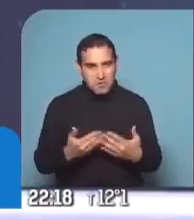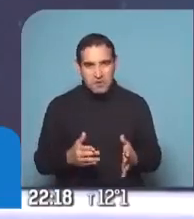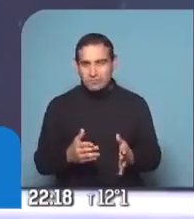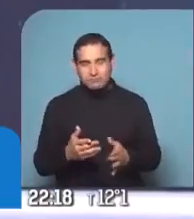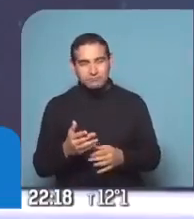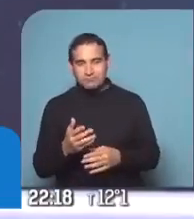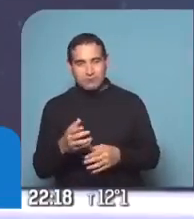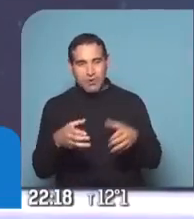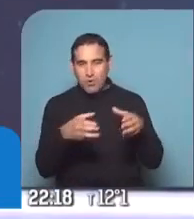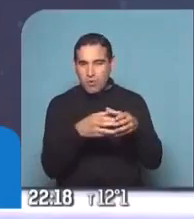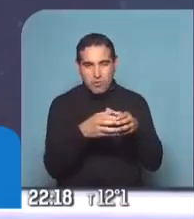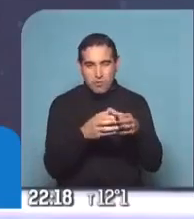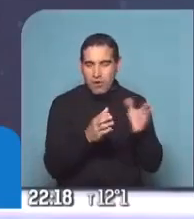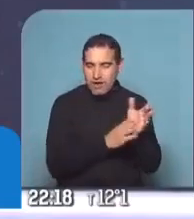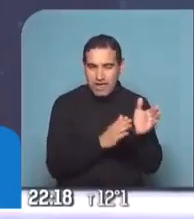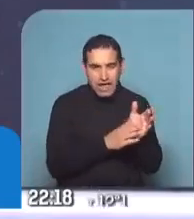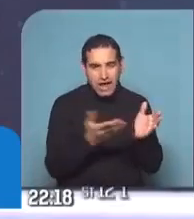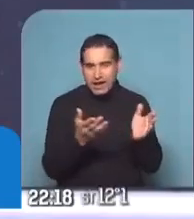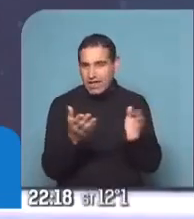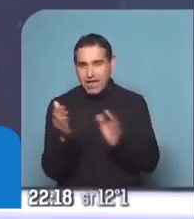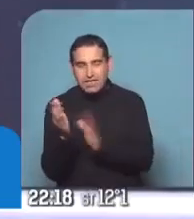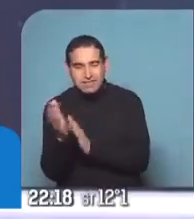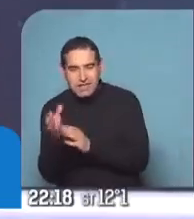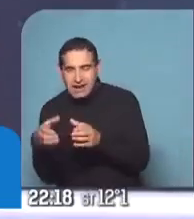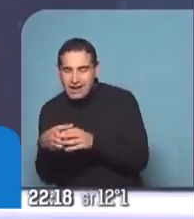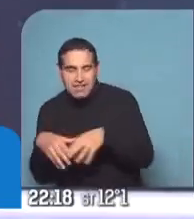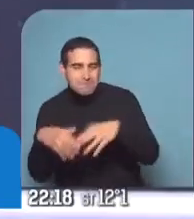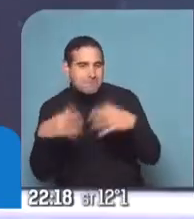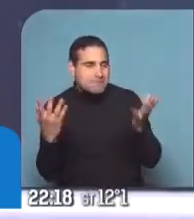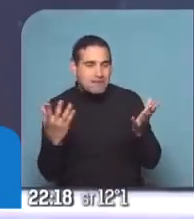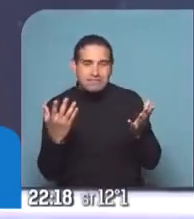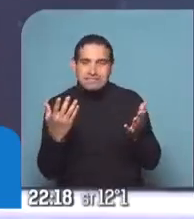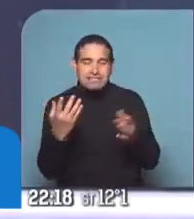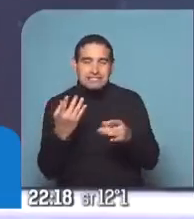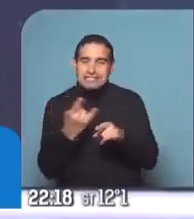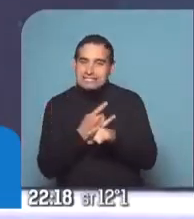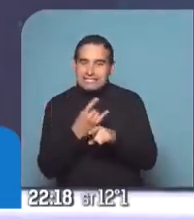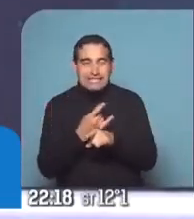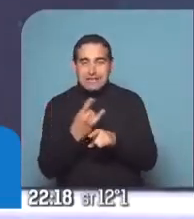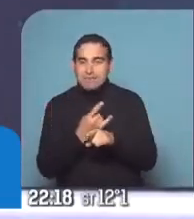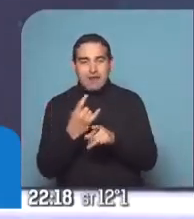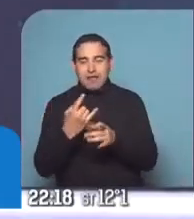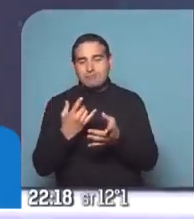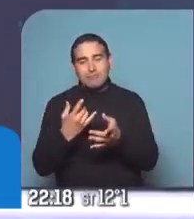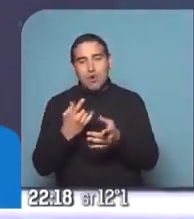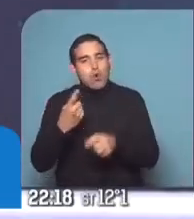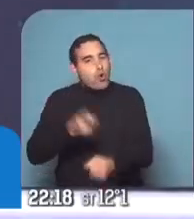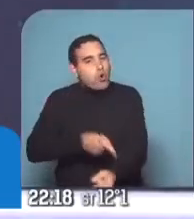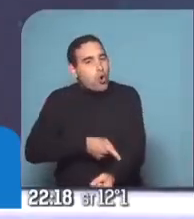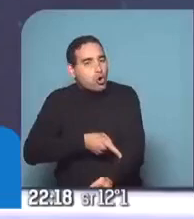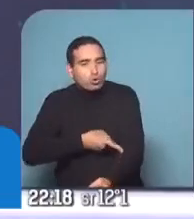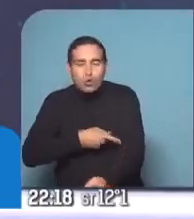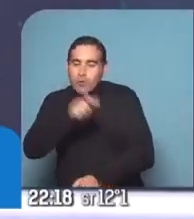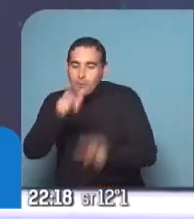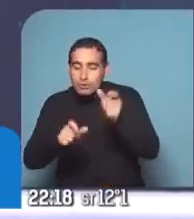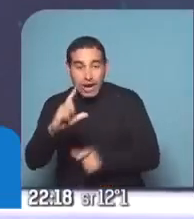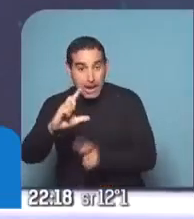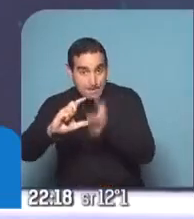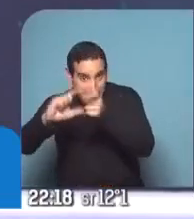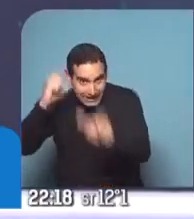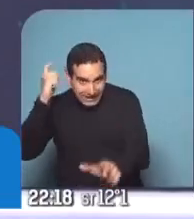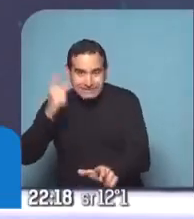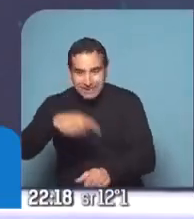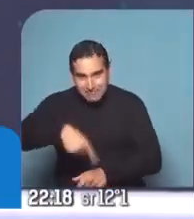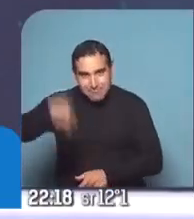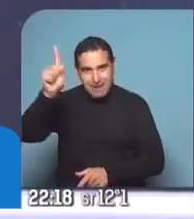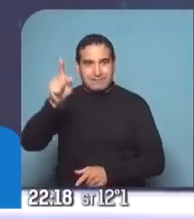izquierda, de centro izquierda, de centro derecha, de derecha, siempre ha habido una tradición de mandar gente con mucha experiencia.